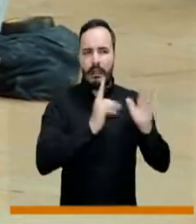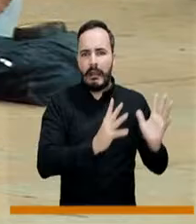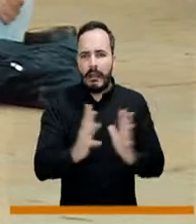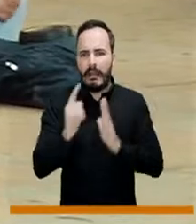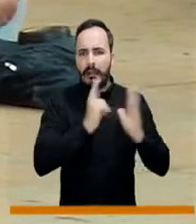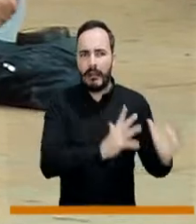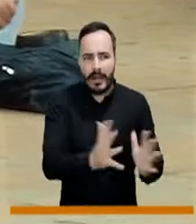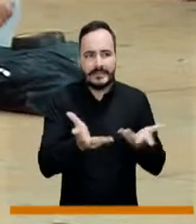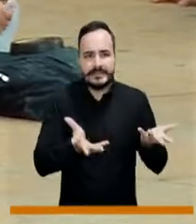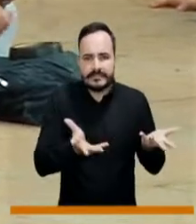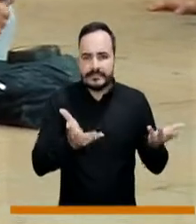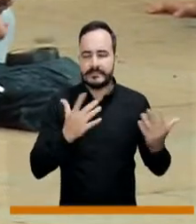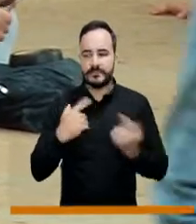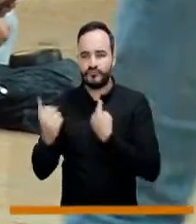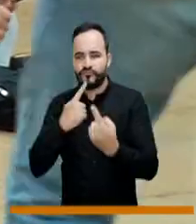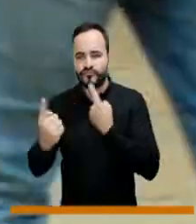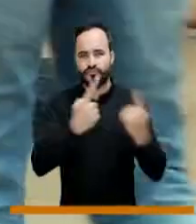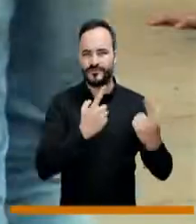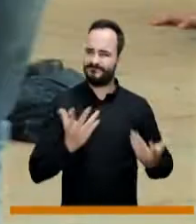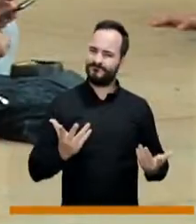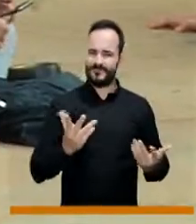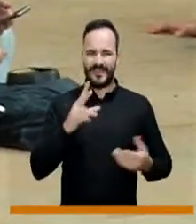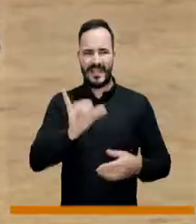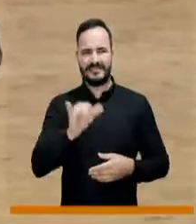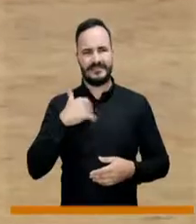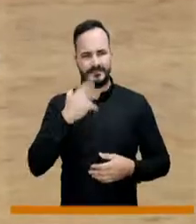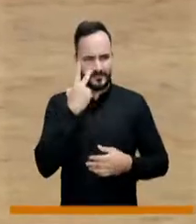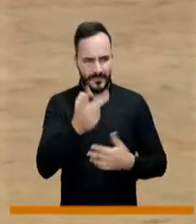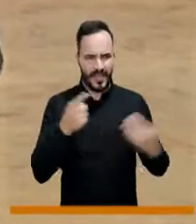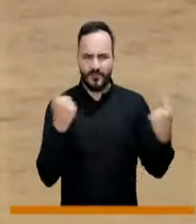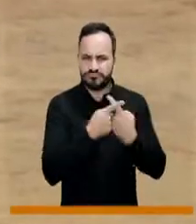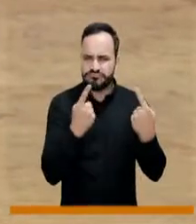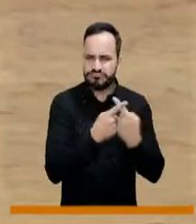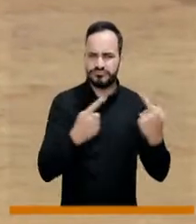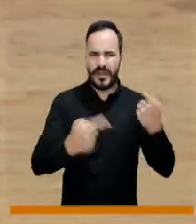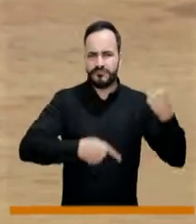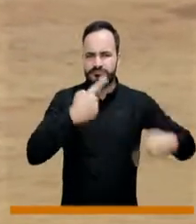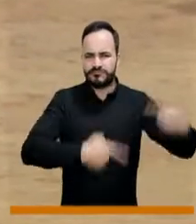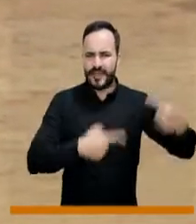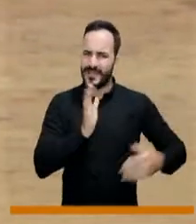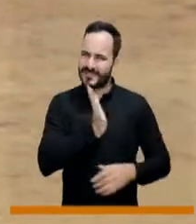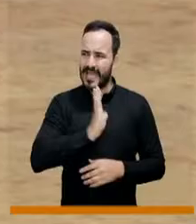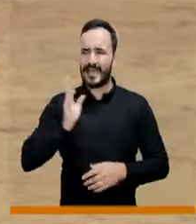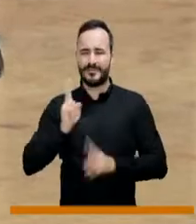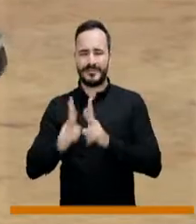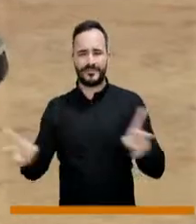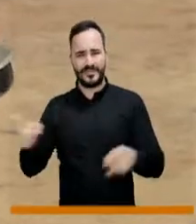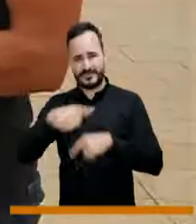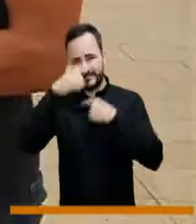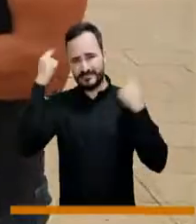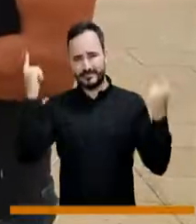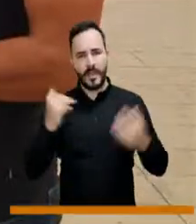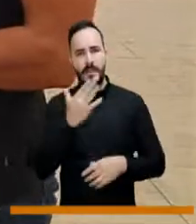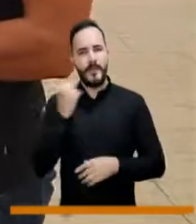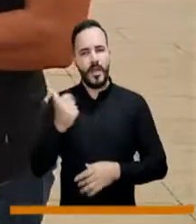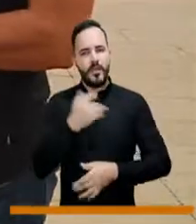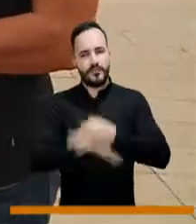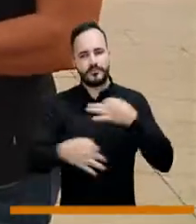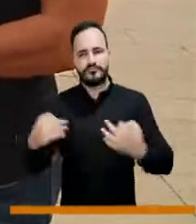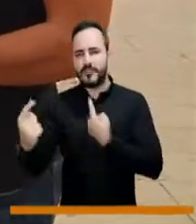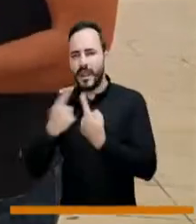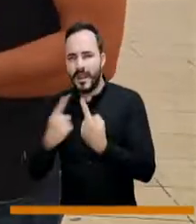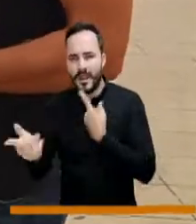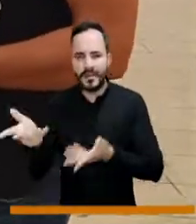es importante pasar de la agresión, del insulto, de la confrontación, de la cual la gente ya está cansada, a un escenario